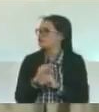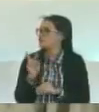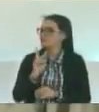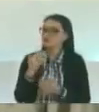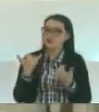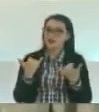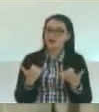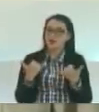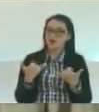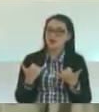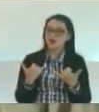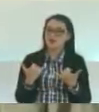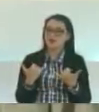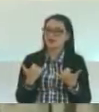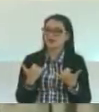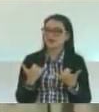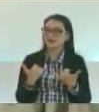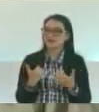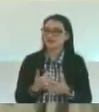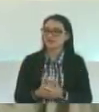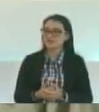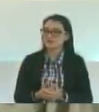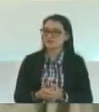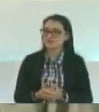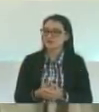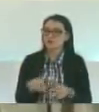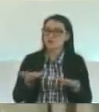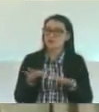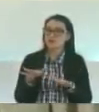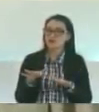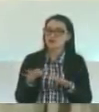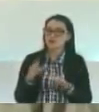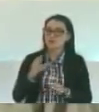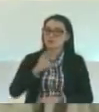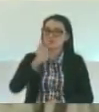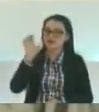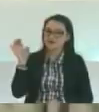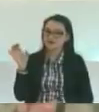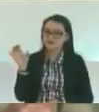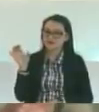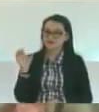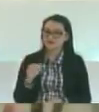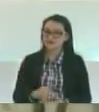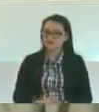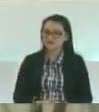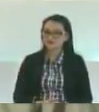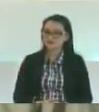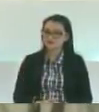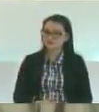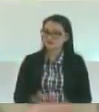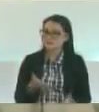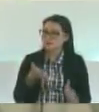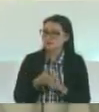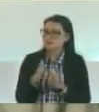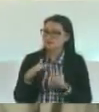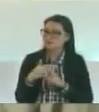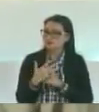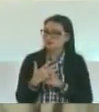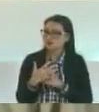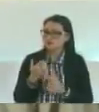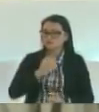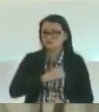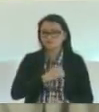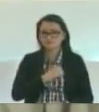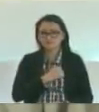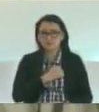día ostenta la presidencia pro tempore, el movimiento de los no alineados, ¿qué nos puede decir sobre la situación lamentable ocurrida